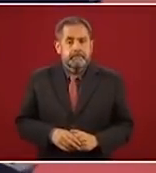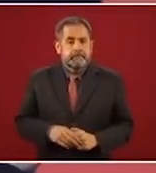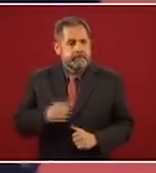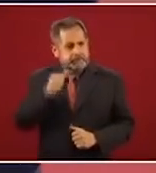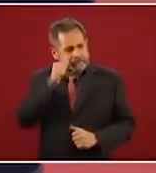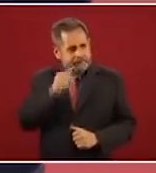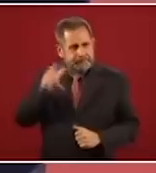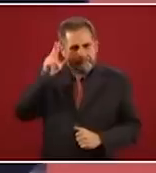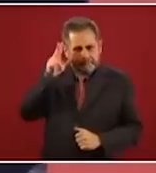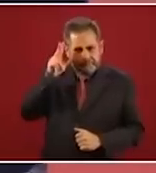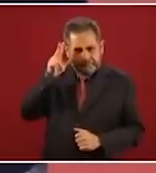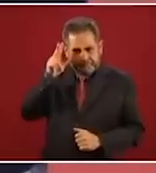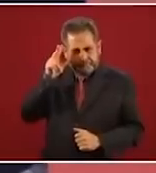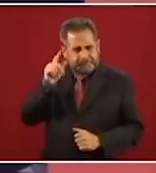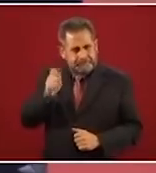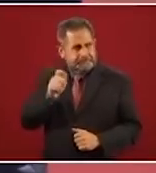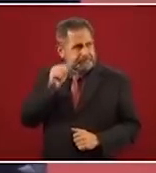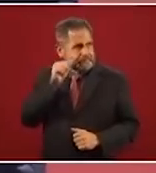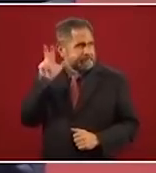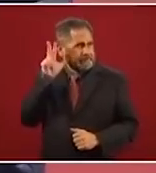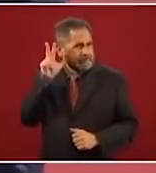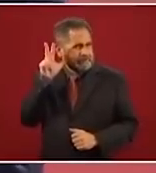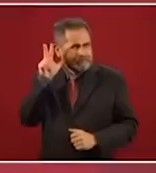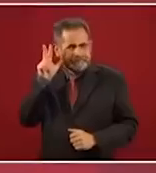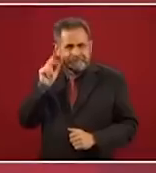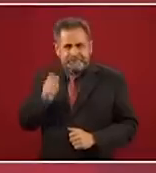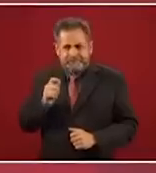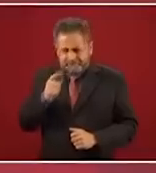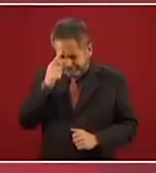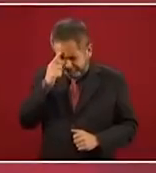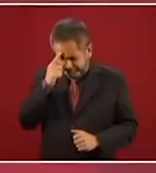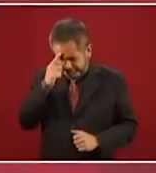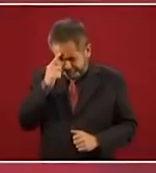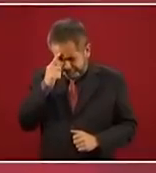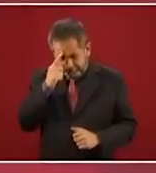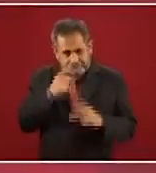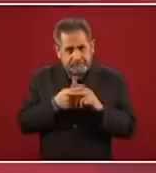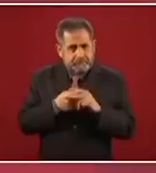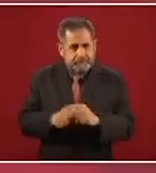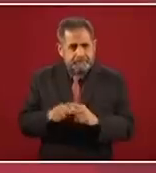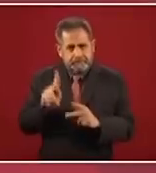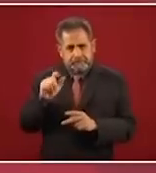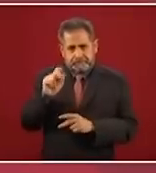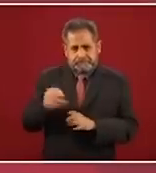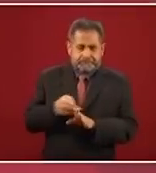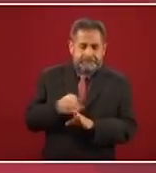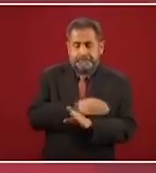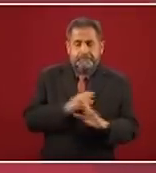Antier, o antes de que iniciara este plan,